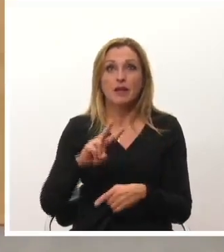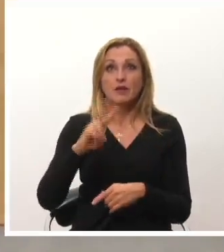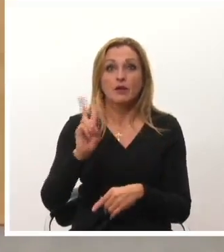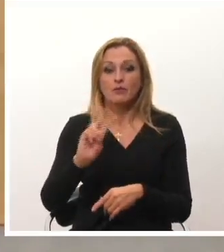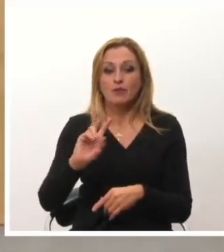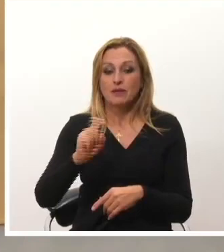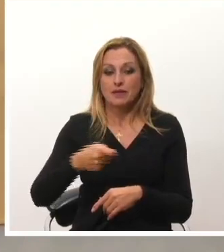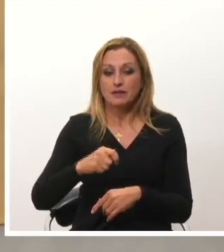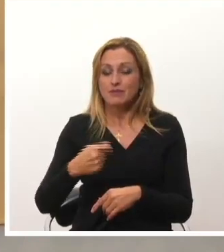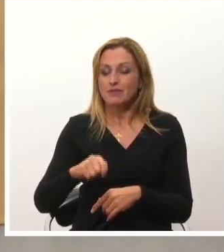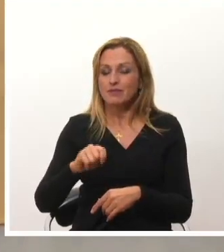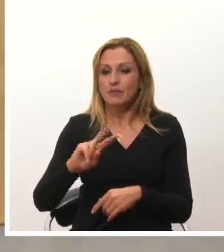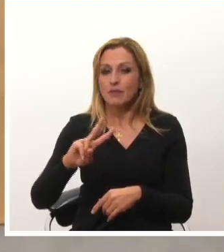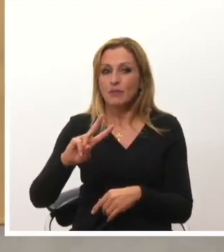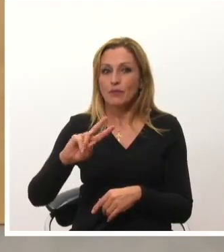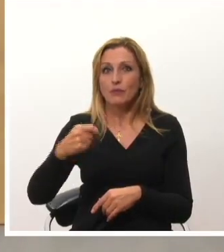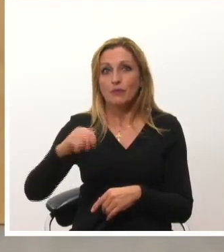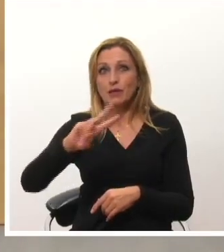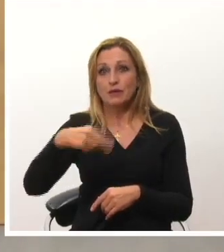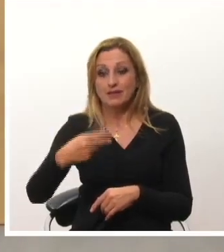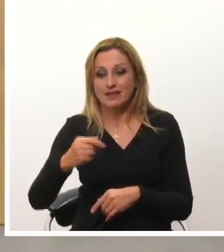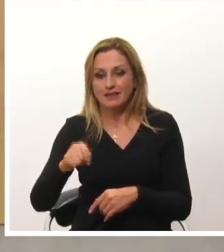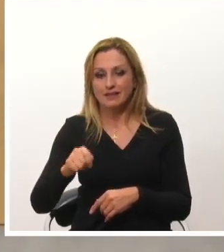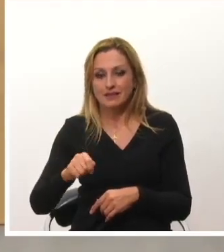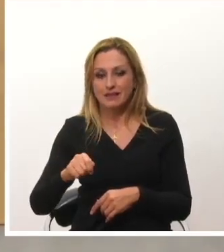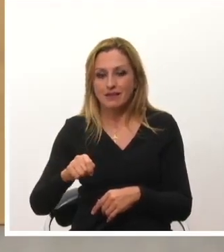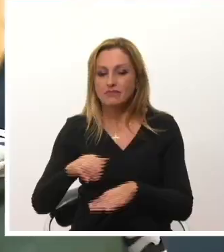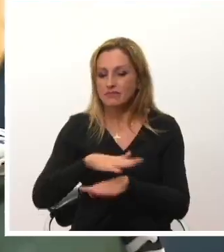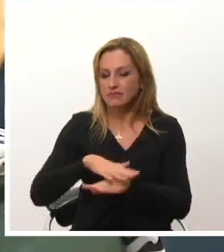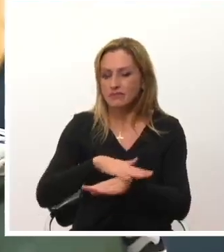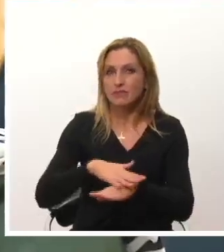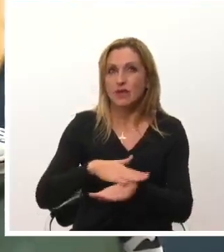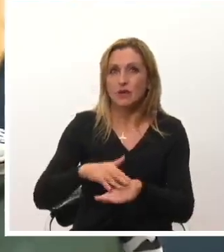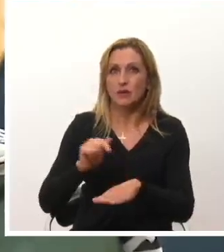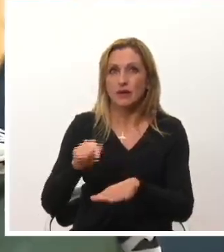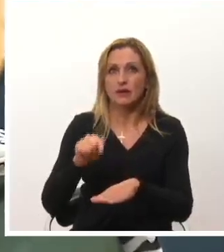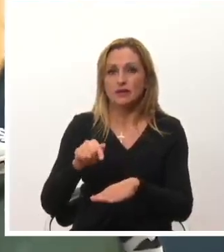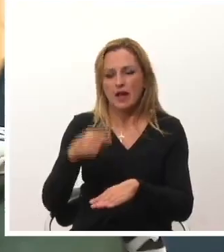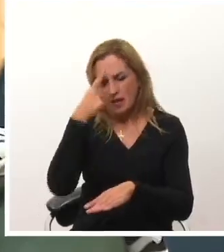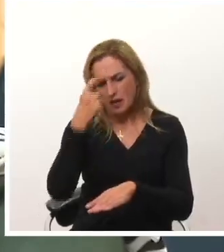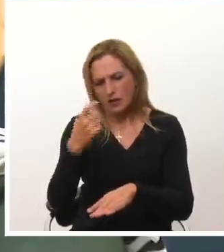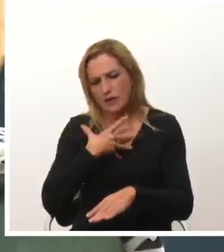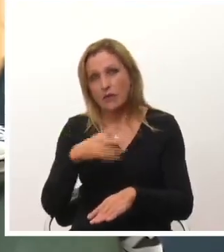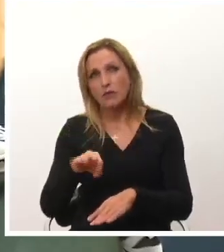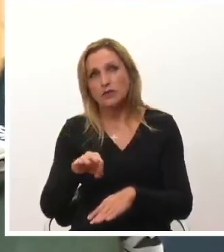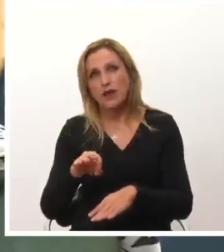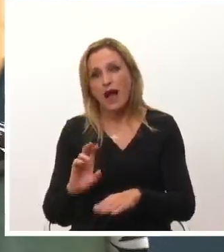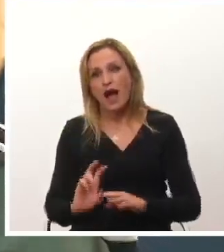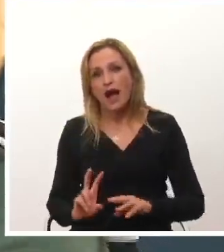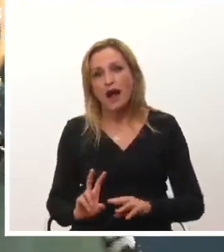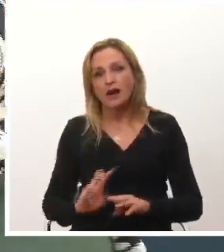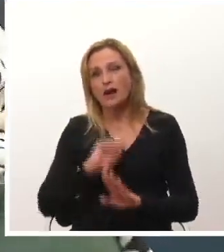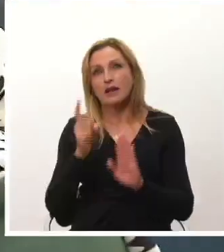Yolanda Díaz O sea que realmente bueno como usted tiene hilo directo con ella pues se lo puede recordar que oiga que al principio de legislatura dijeron